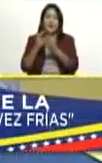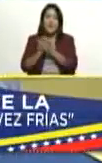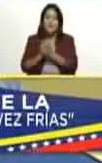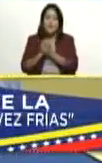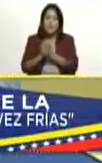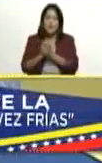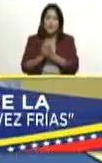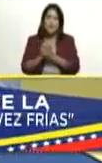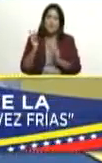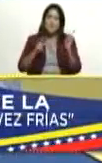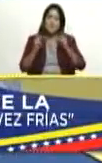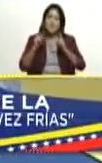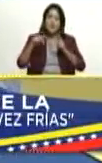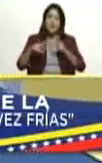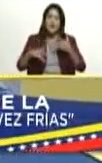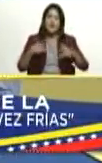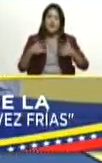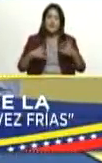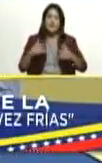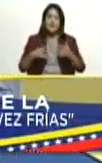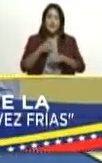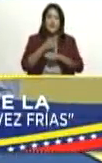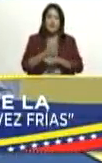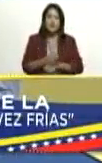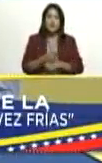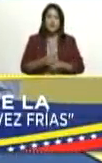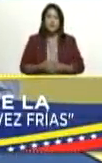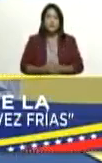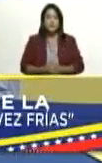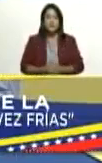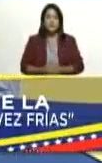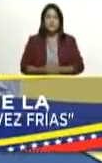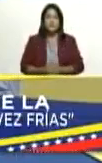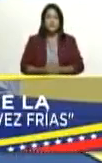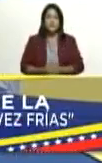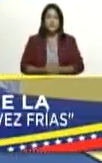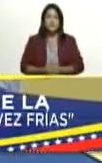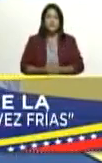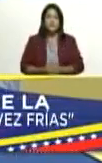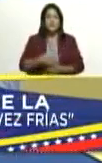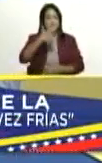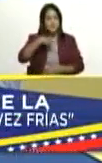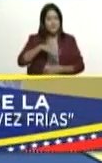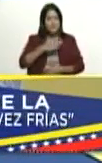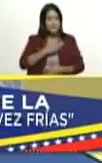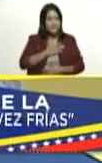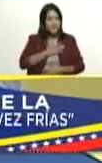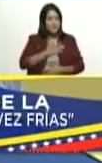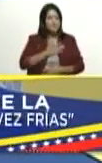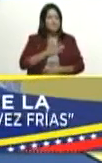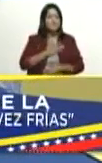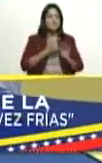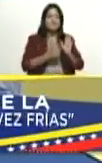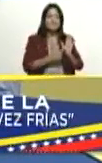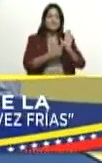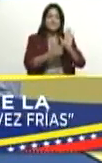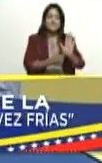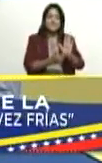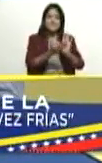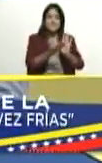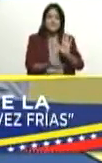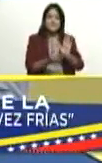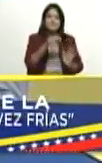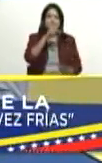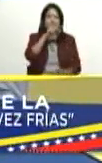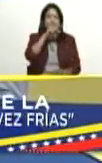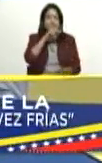amigos que nos acompañan en este acto de grado. Me complace representar a través de este